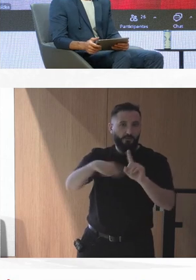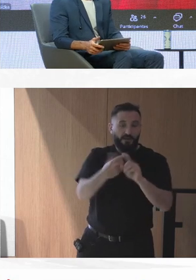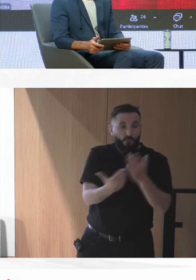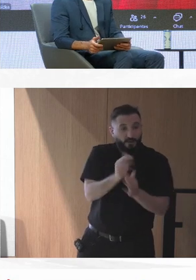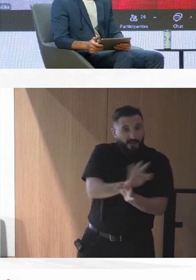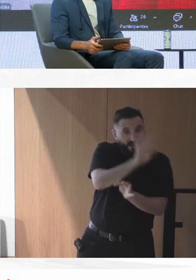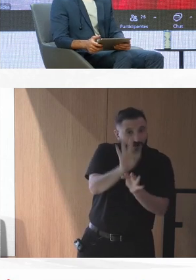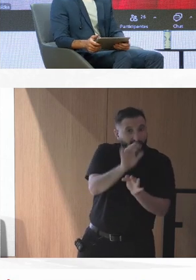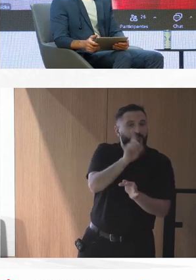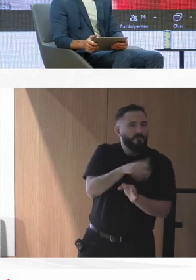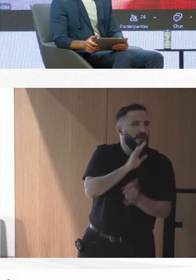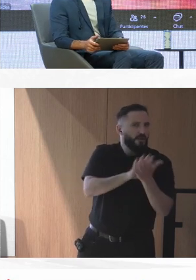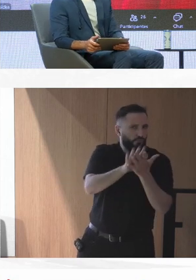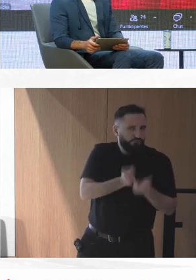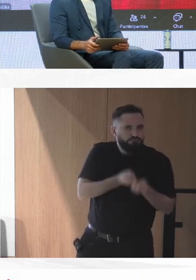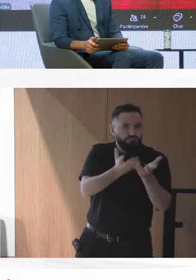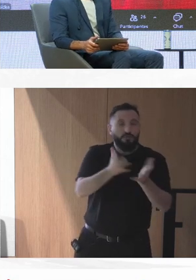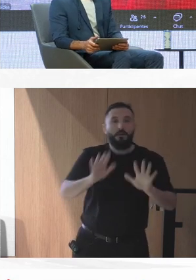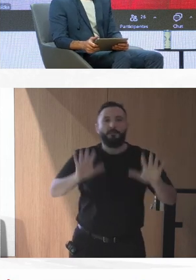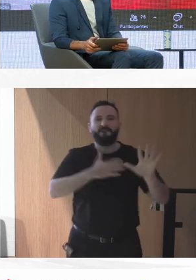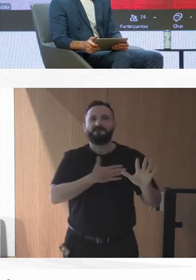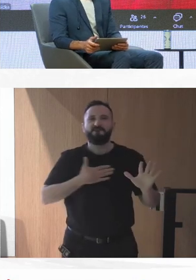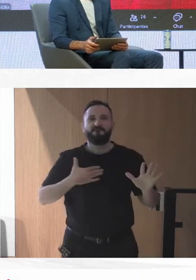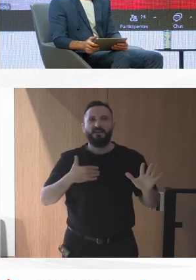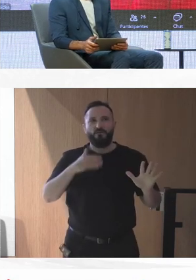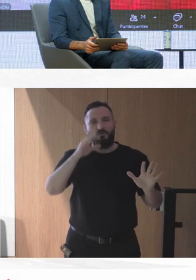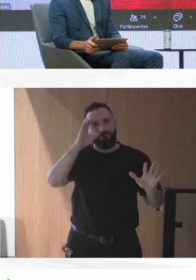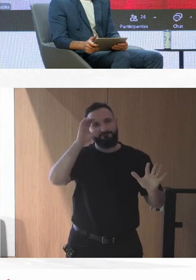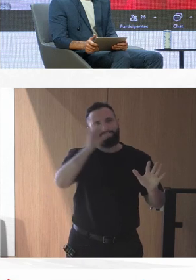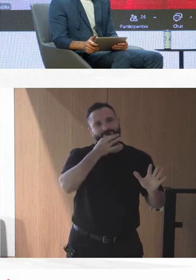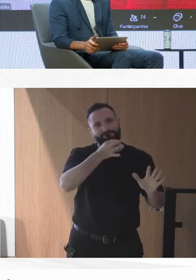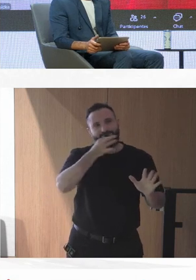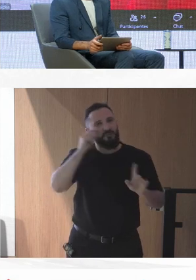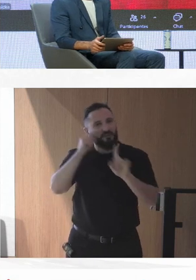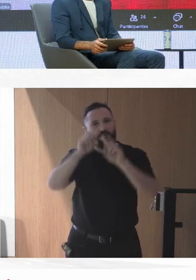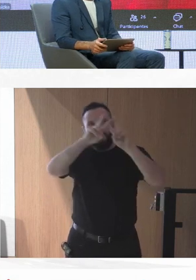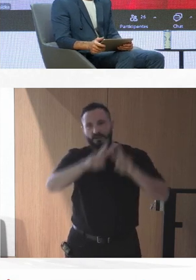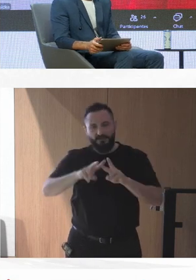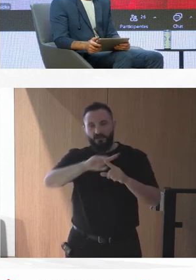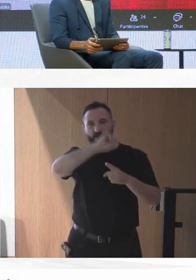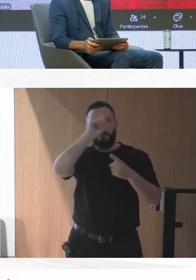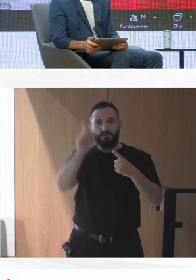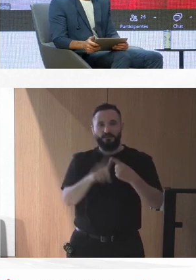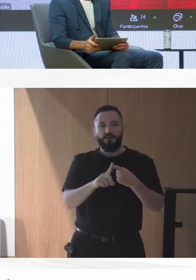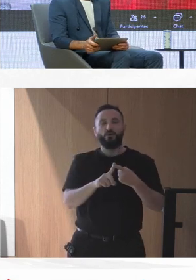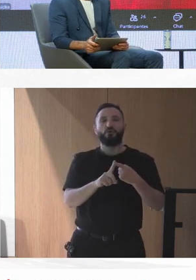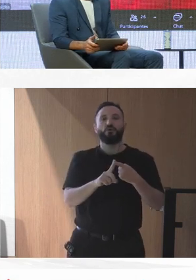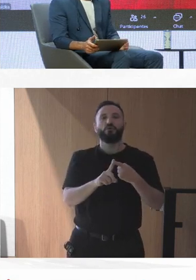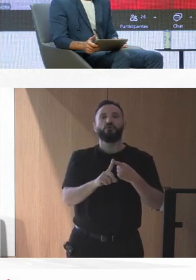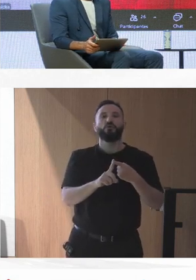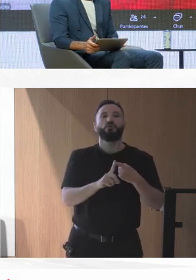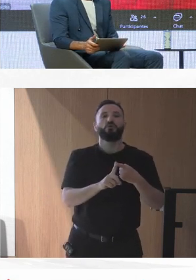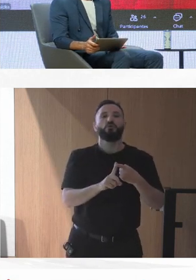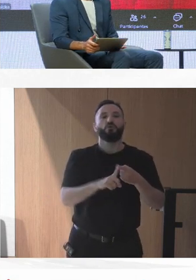pero me gustaría mencionarlos para revisarlos. En primer lugar, tenemos la Convención de las